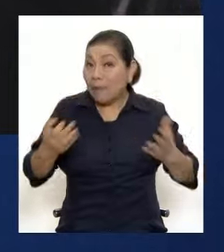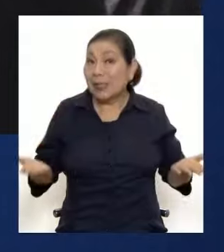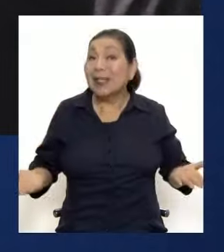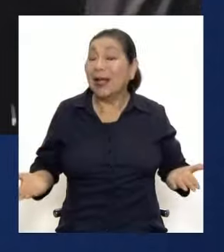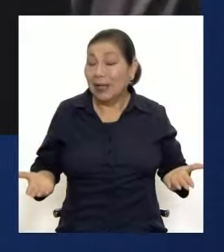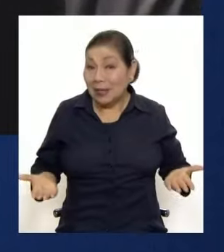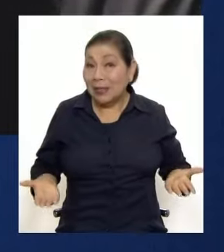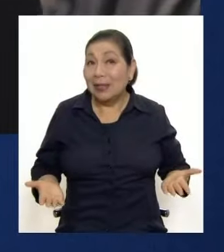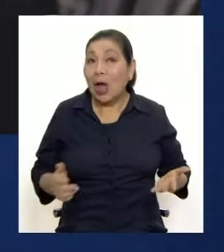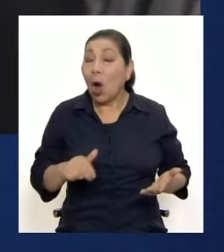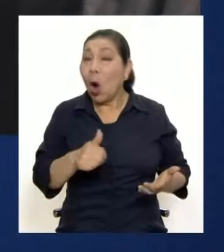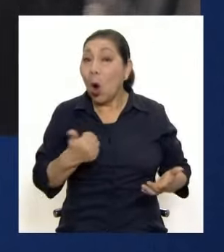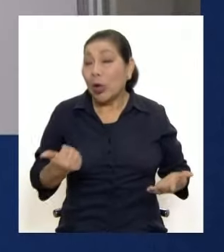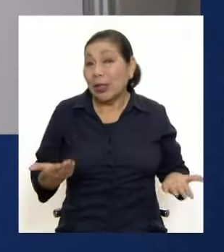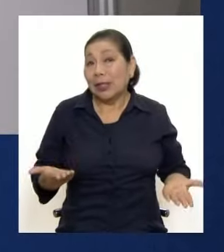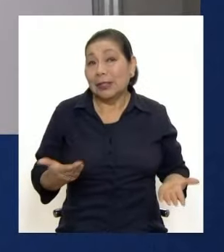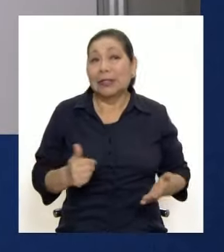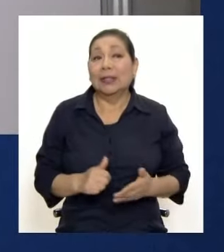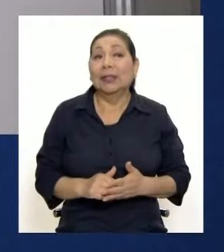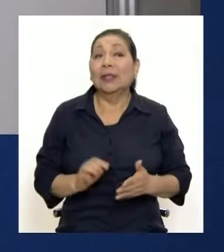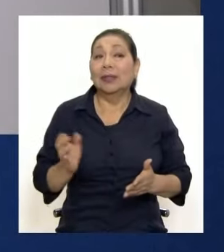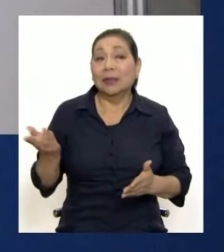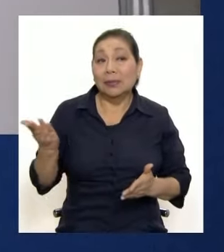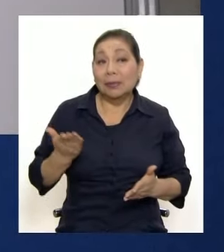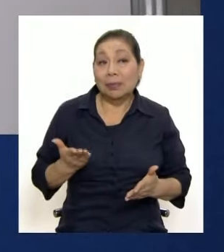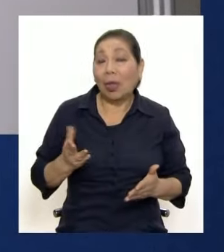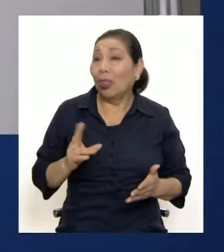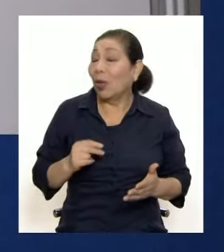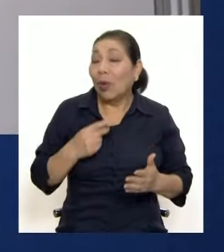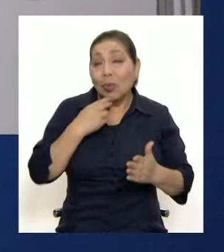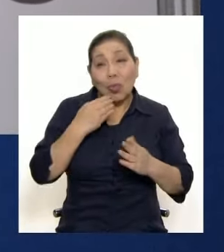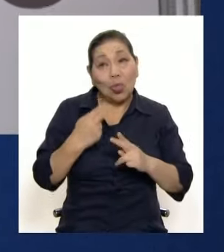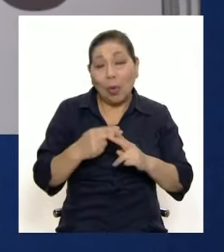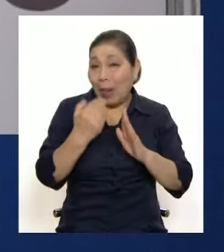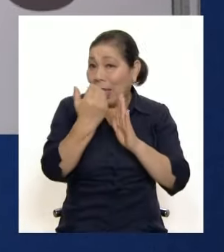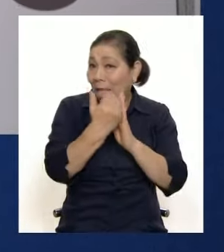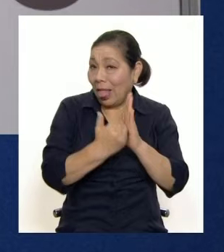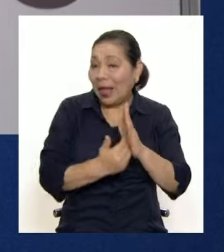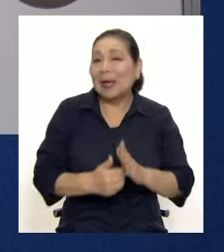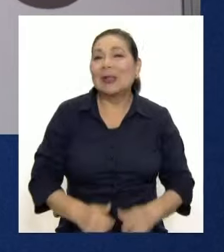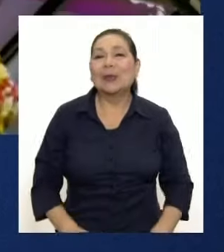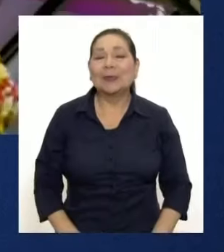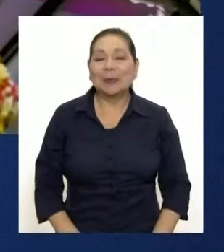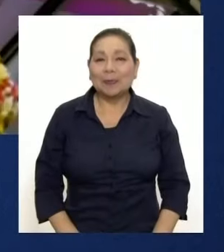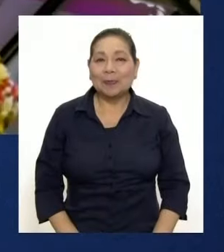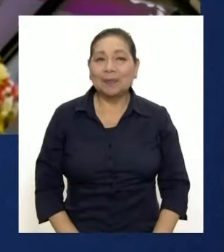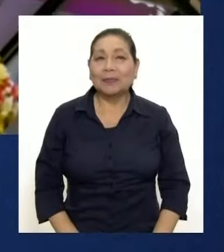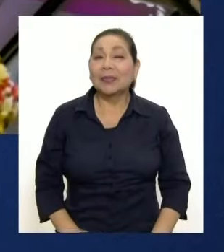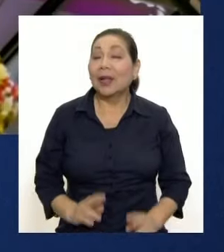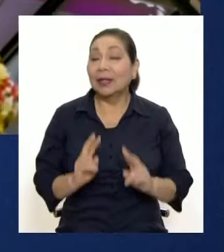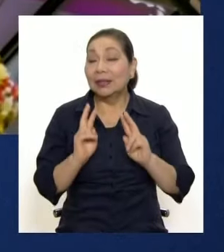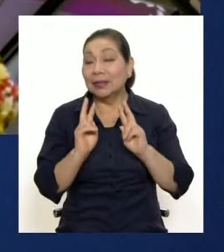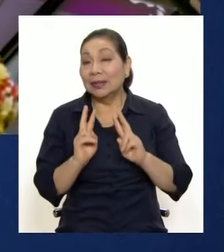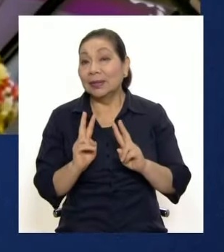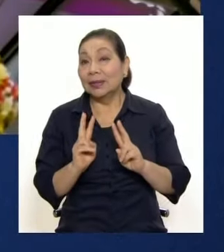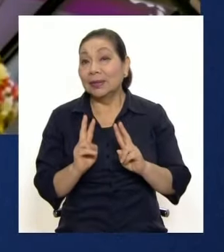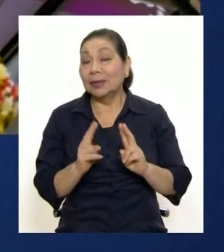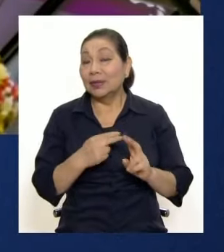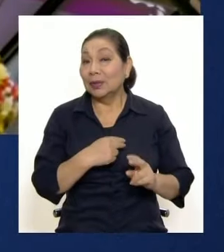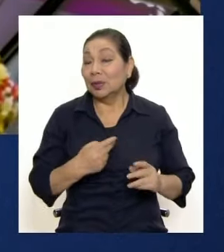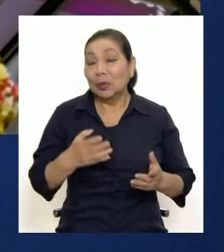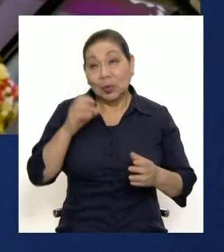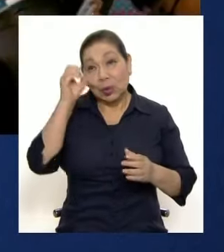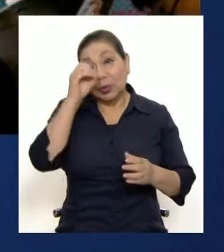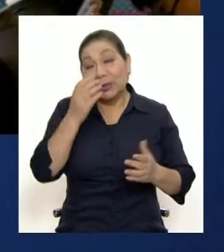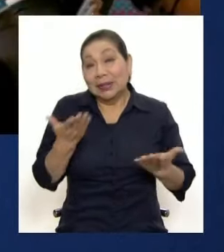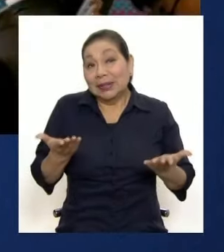además de los otros que de los cuales no tenemos registro no muy bien hay que ver a China como esta gran